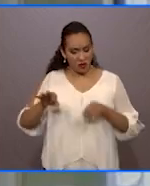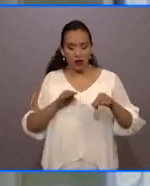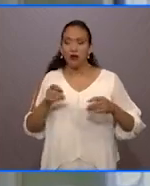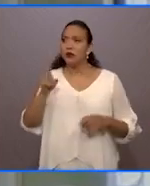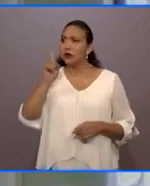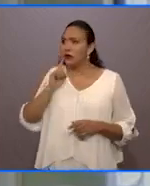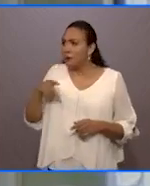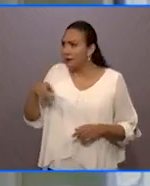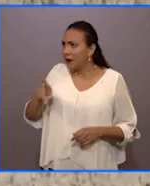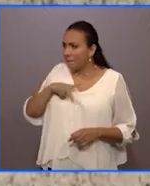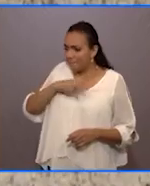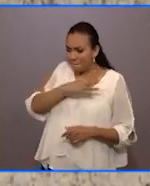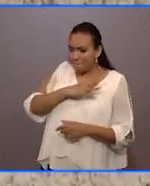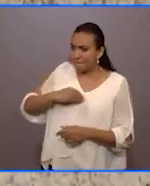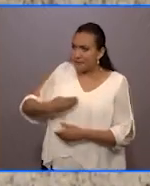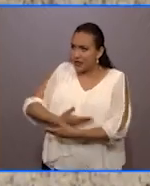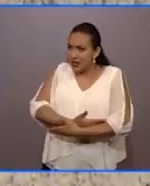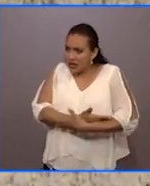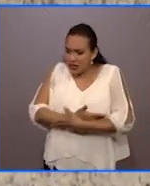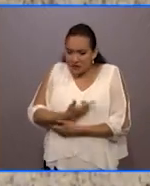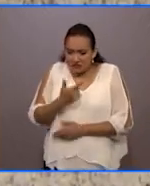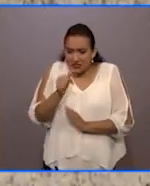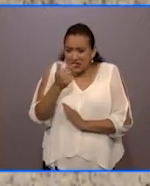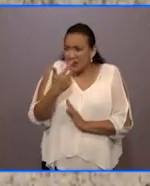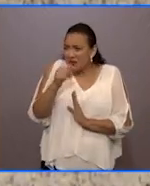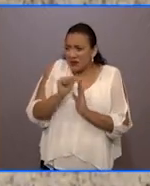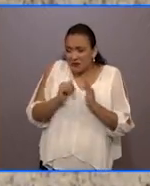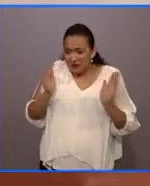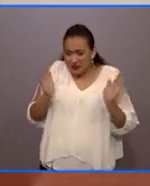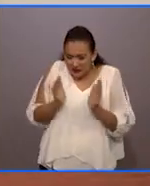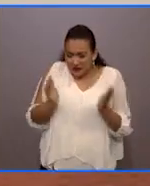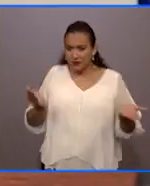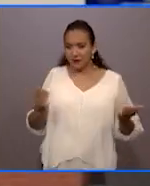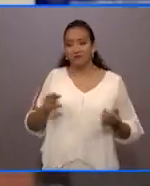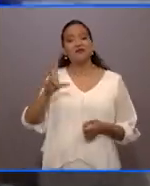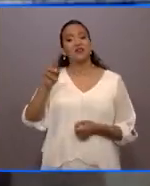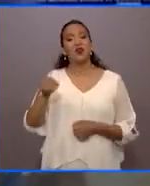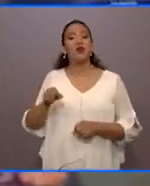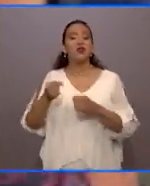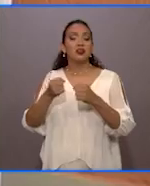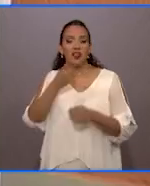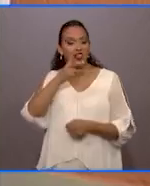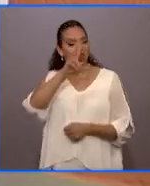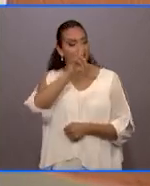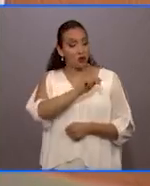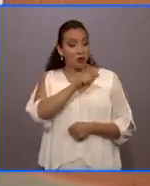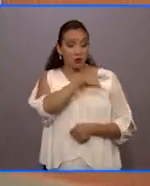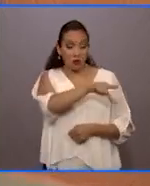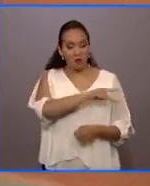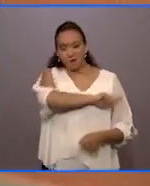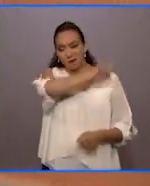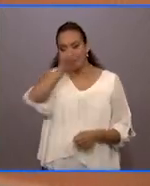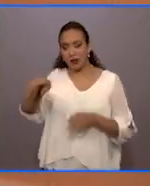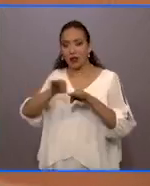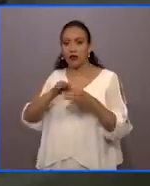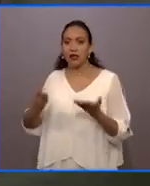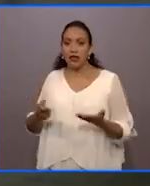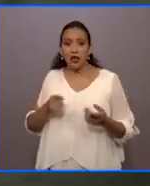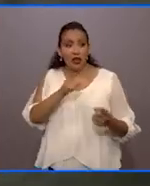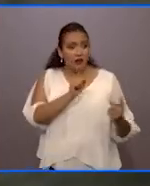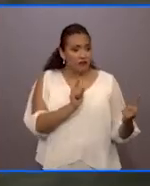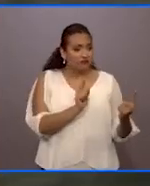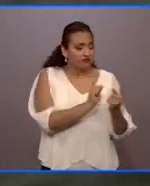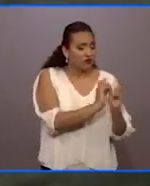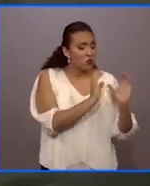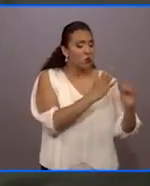labores, se violentaron sus derechos de protección a la maternidad y recuperar la salud. Adicionalmente, se le impidió cuidar a su hija